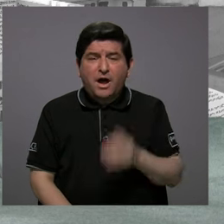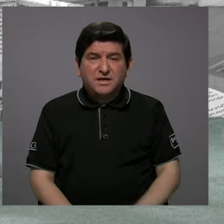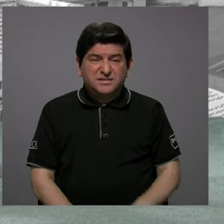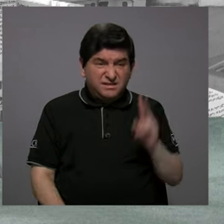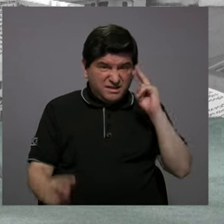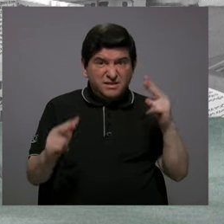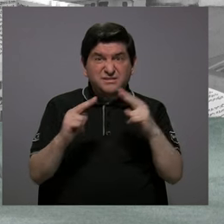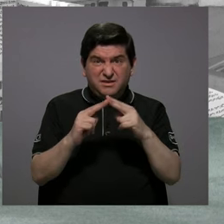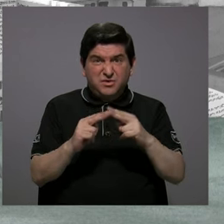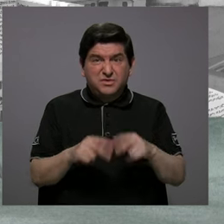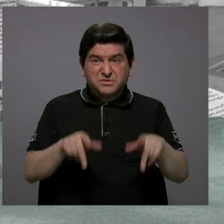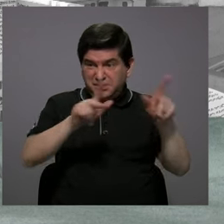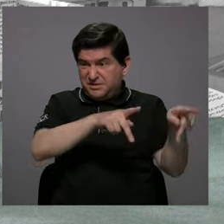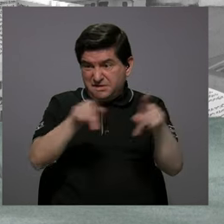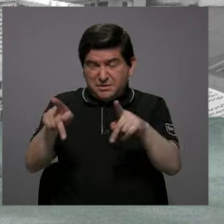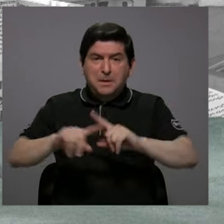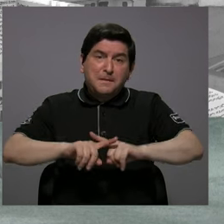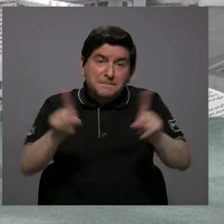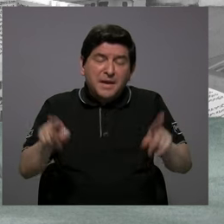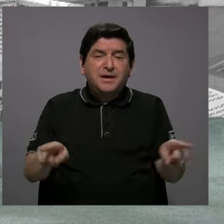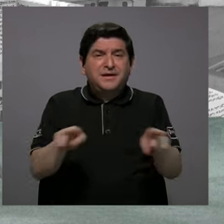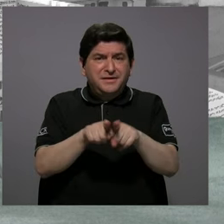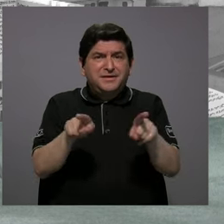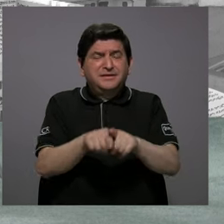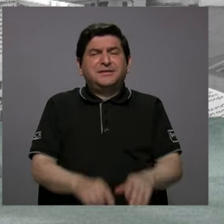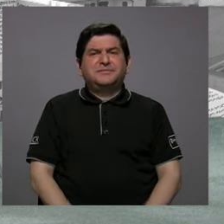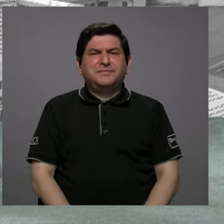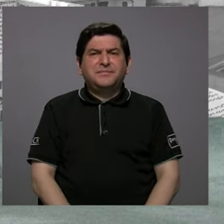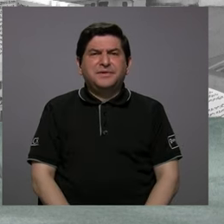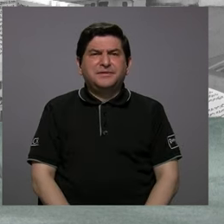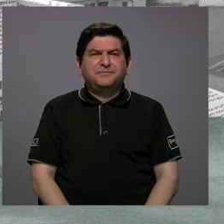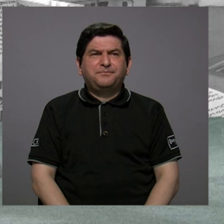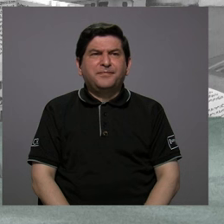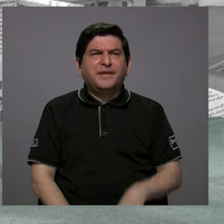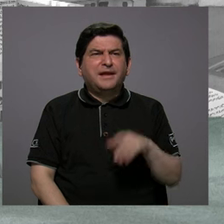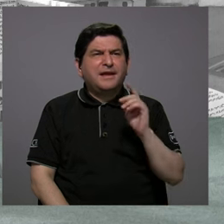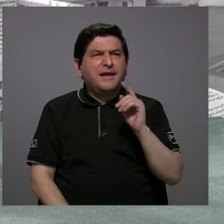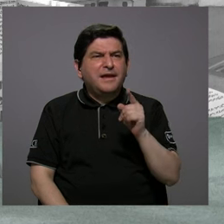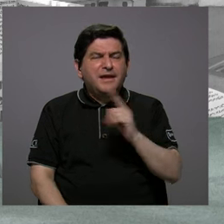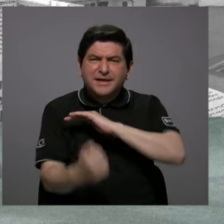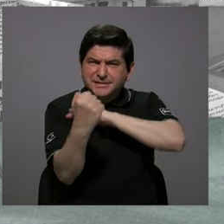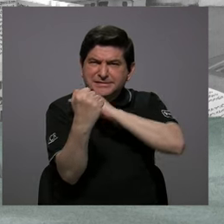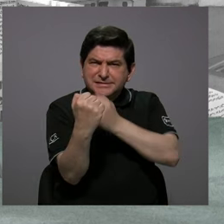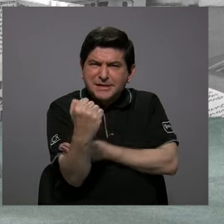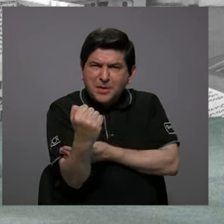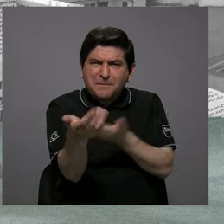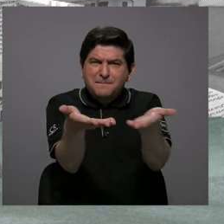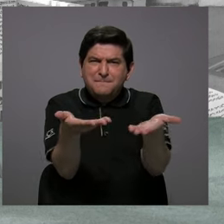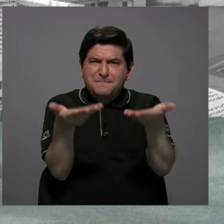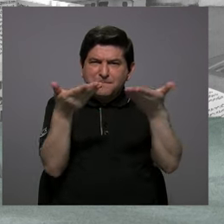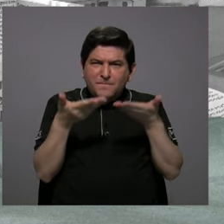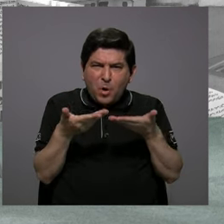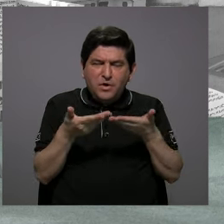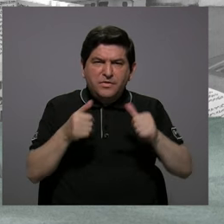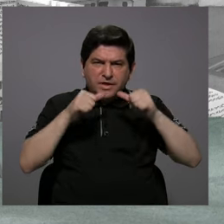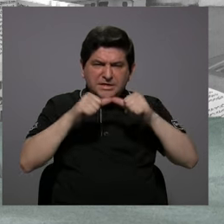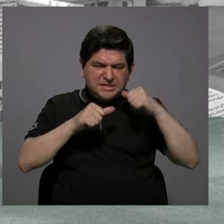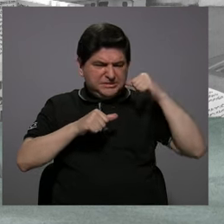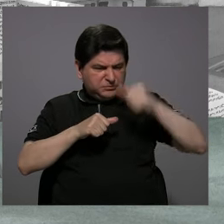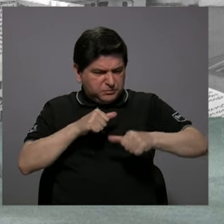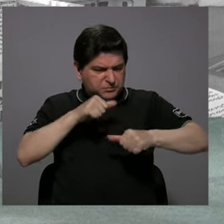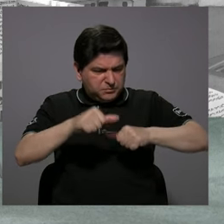conocidas Pero bueno eh También tenemos Esa esa esa ese poder que nos dan de poder seguir